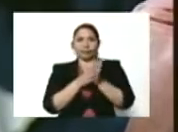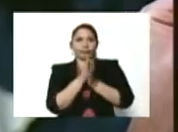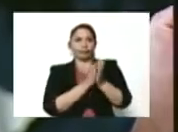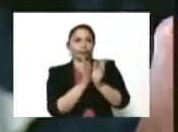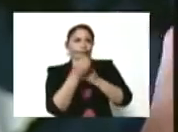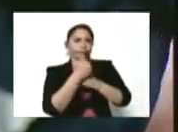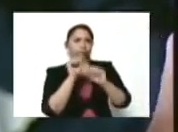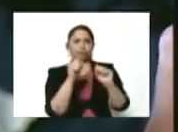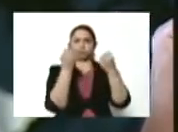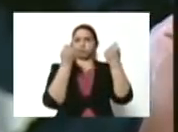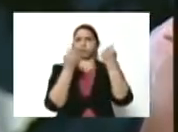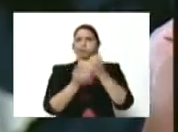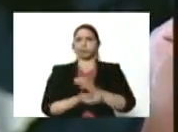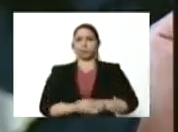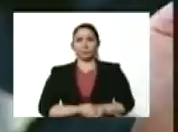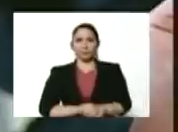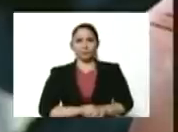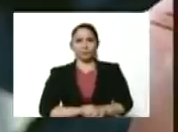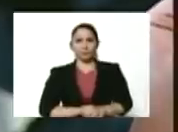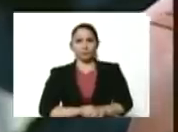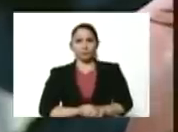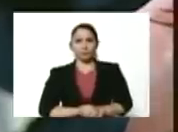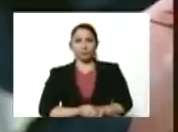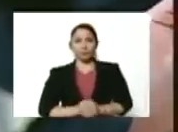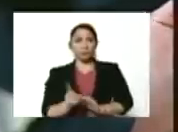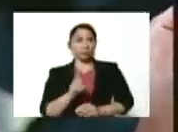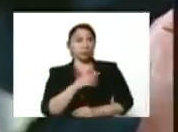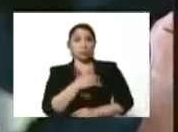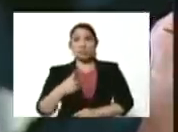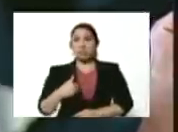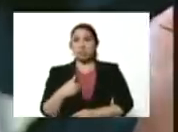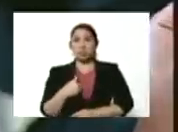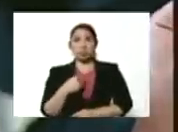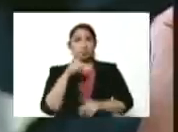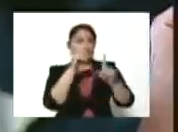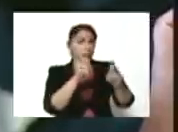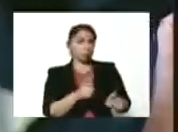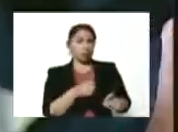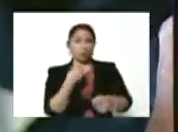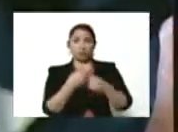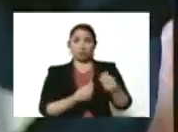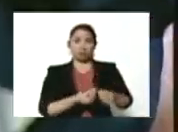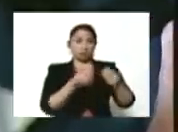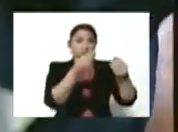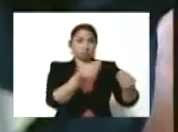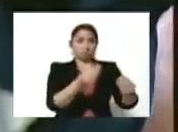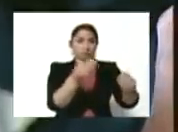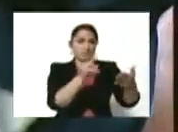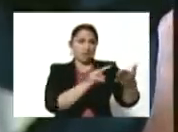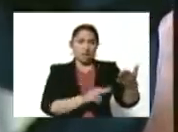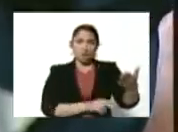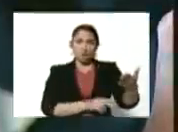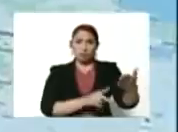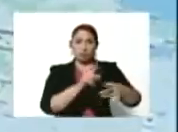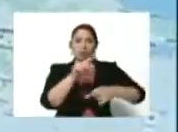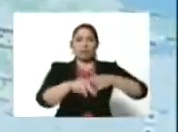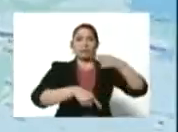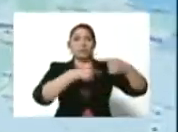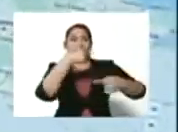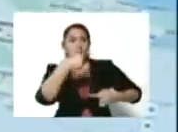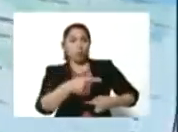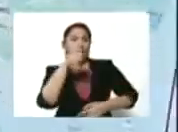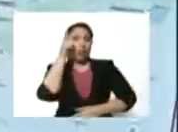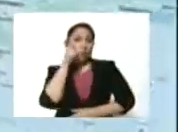negó a ni siquiera considerar las pruebas que se le estaban presentando. Luego, López da